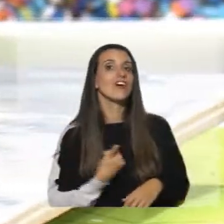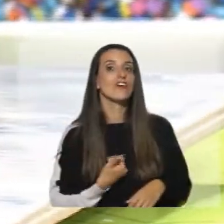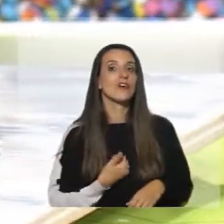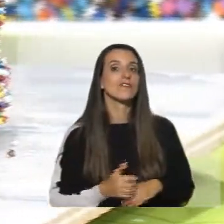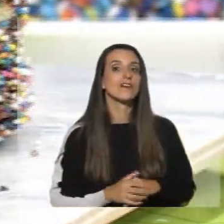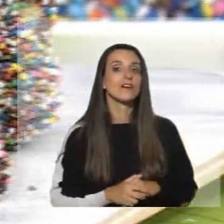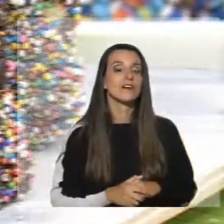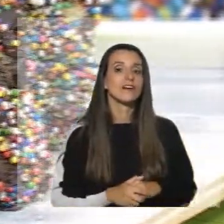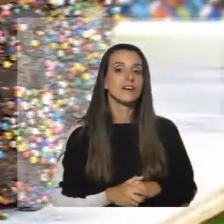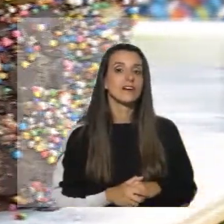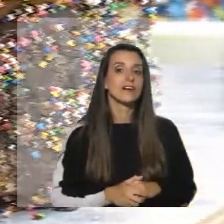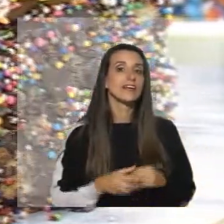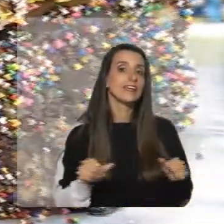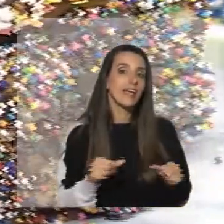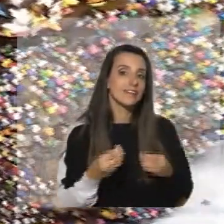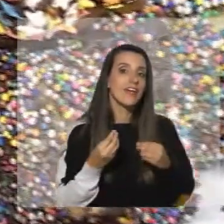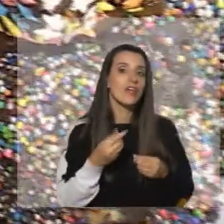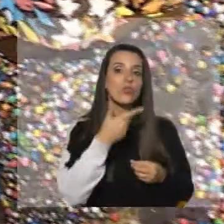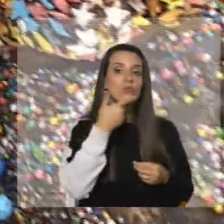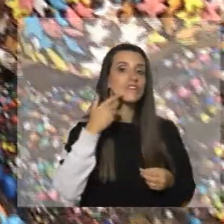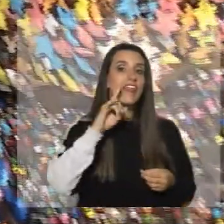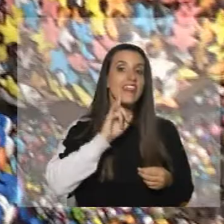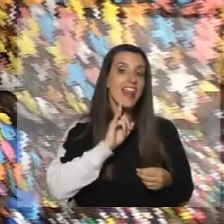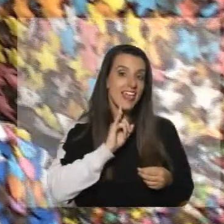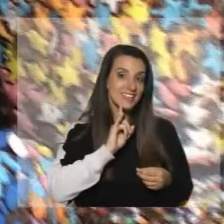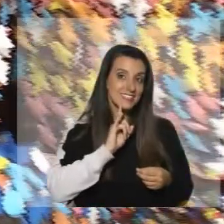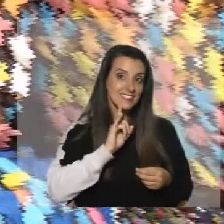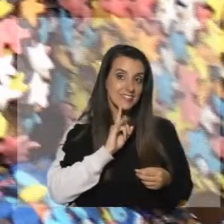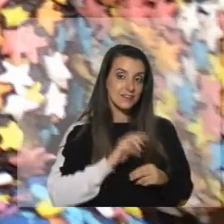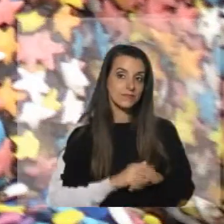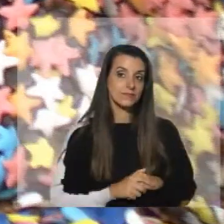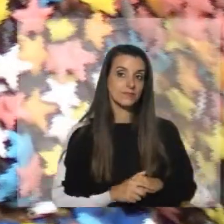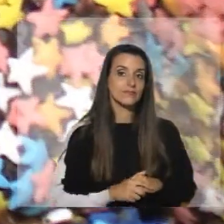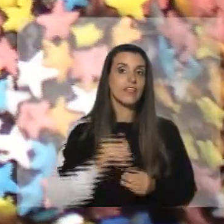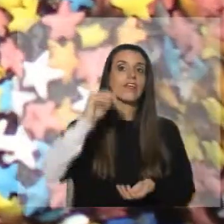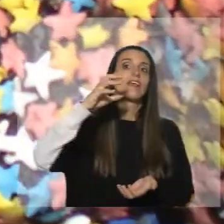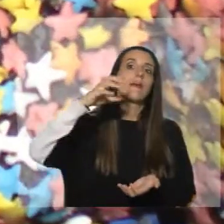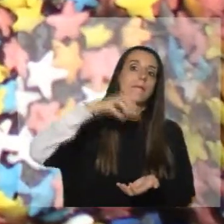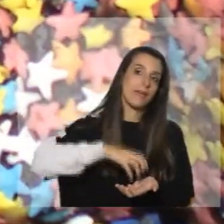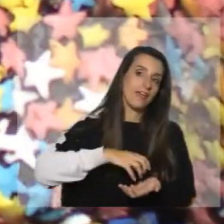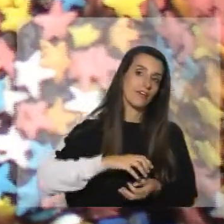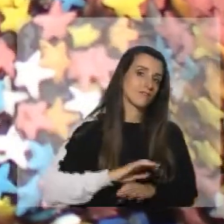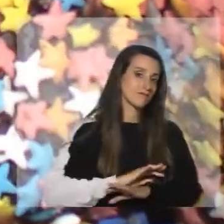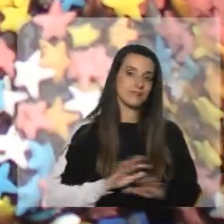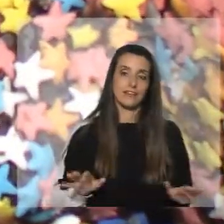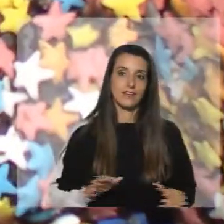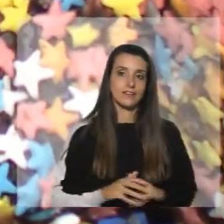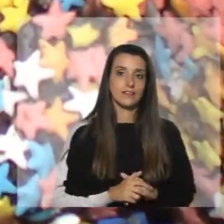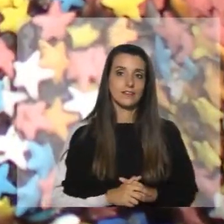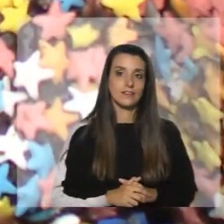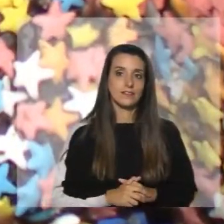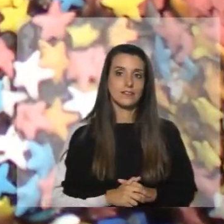la torre de pizza, claro. Entonces lo que hice fue poner dulce de leche repostero. Ah, lo pegamos. Tomo el cubo y lo pego. Ah, qué